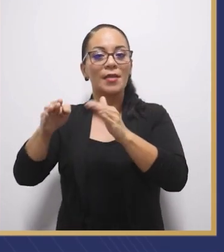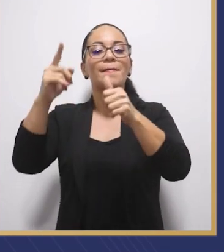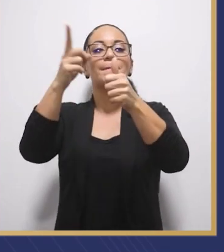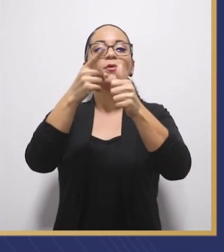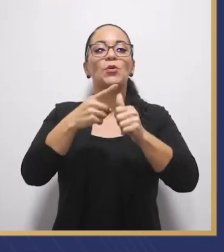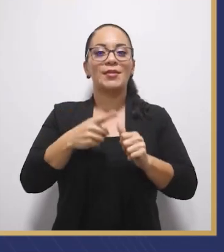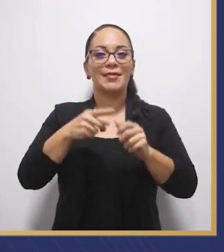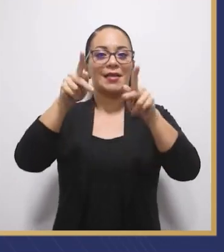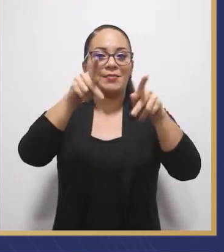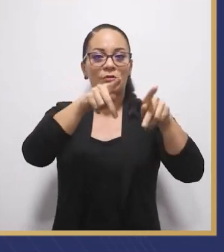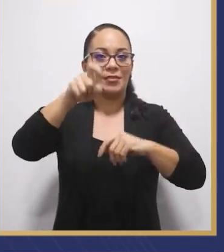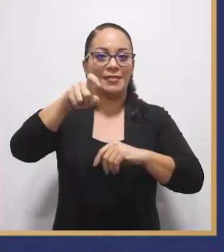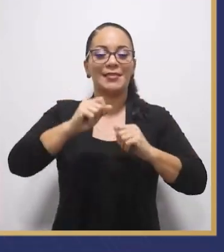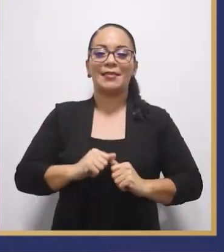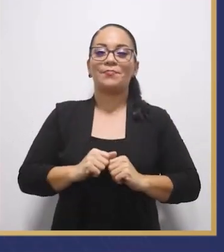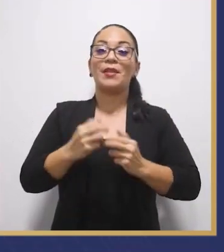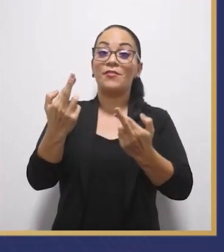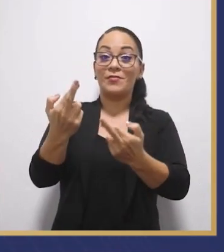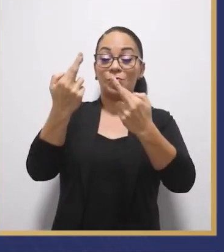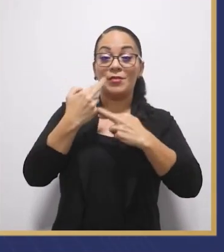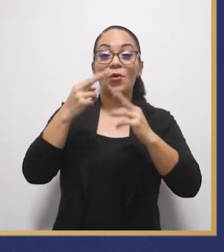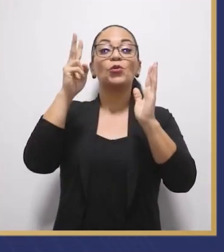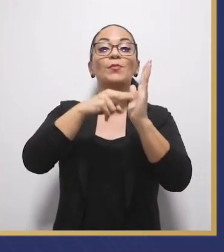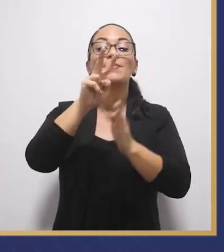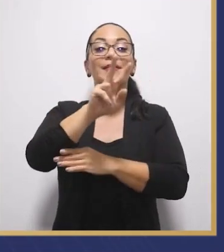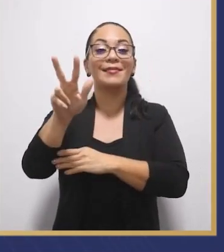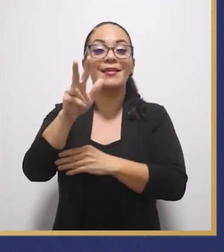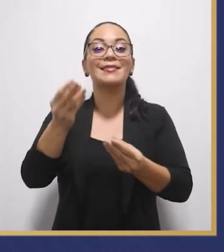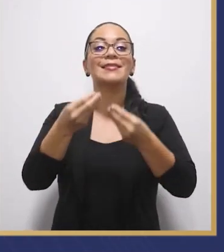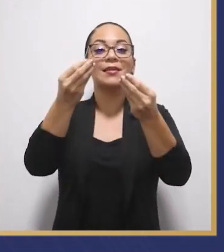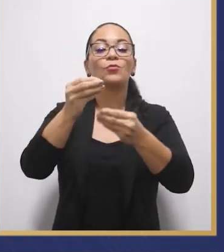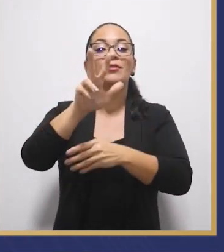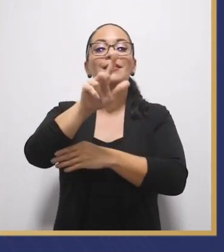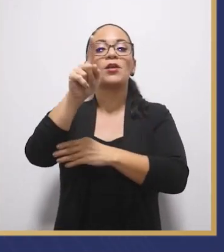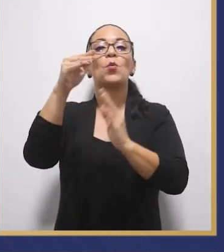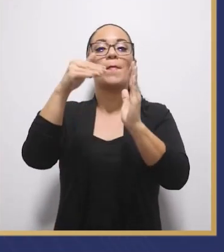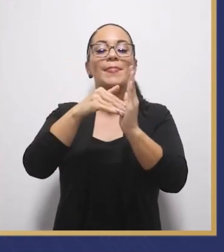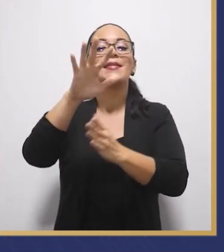fila. ¿Y qué resultado nos dio? En el 2023 otorgamos